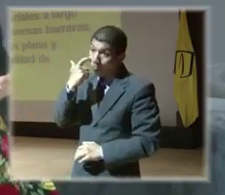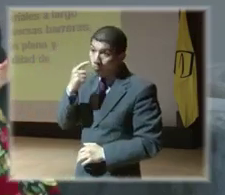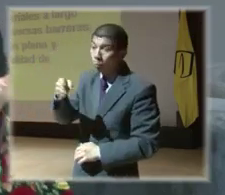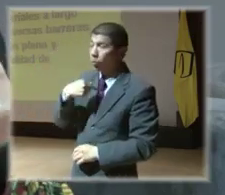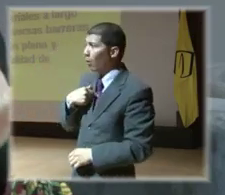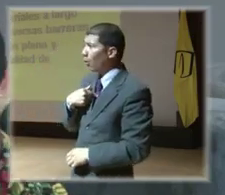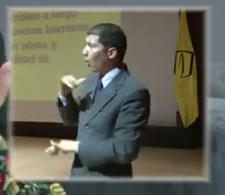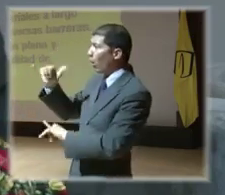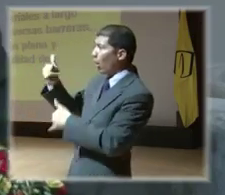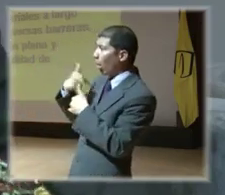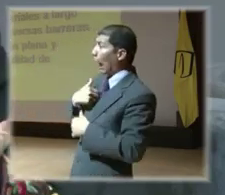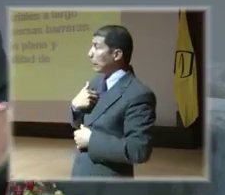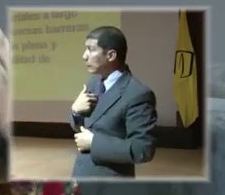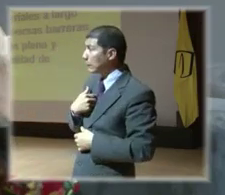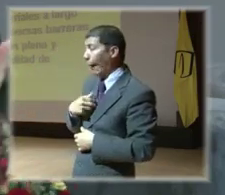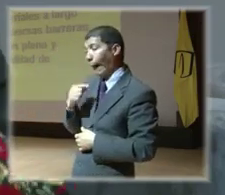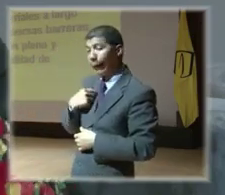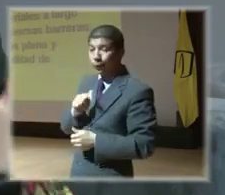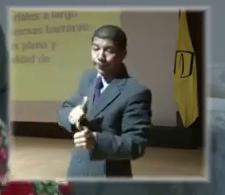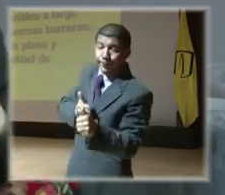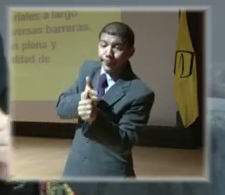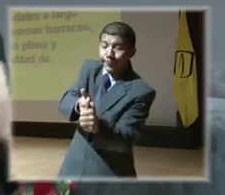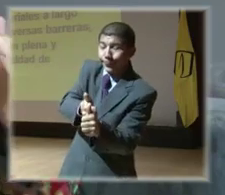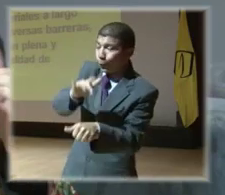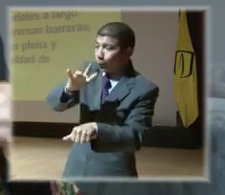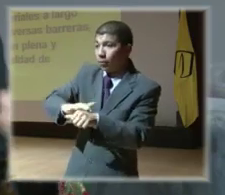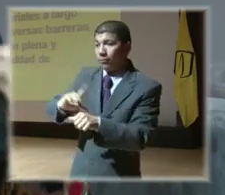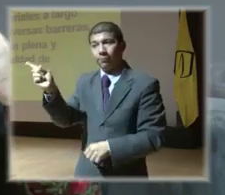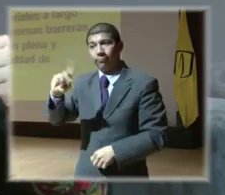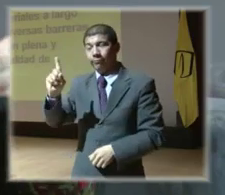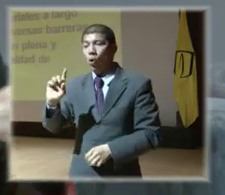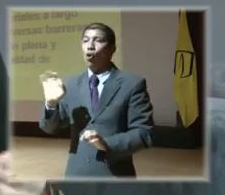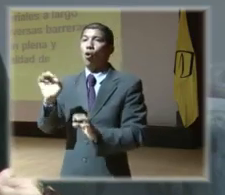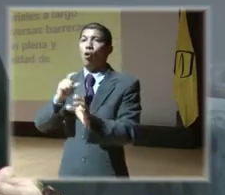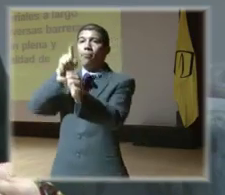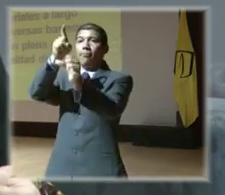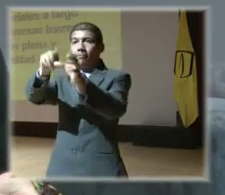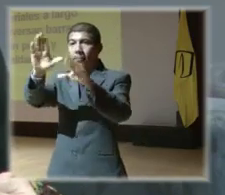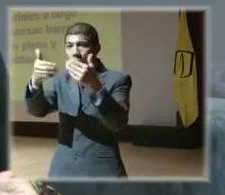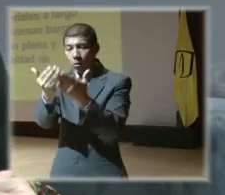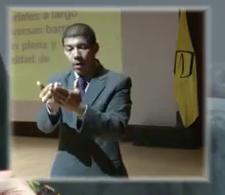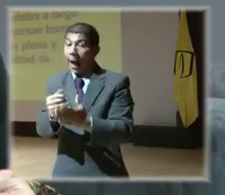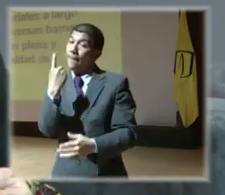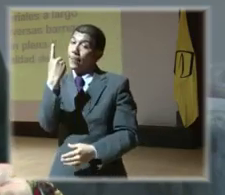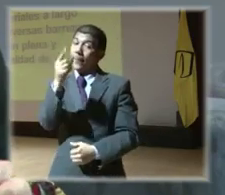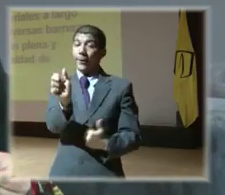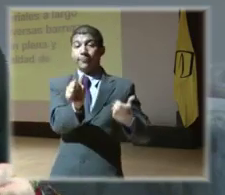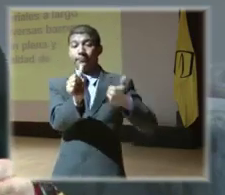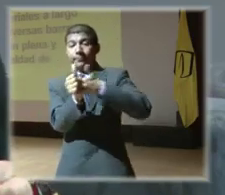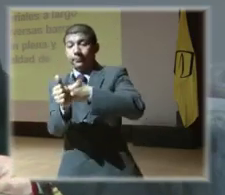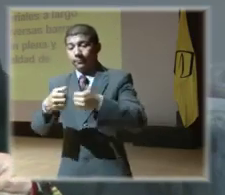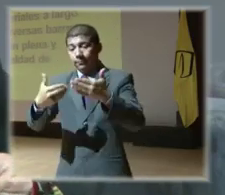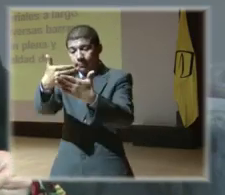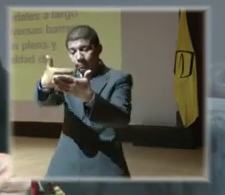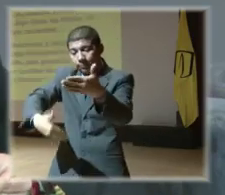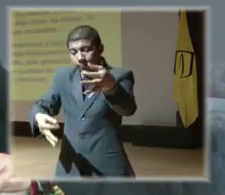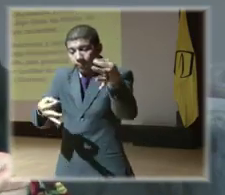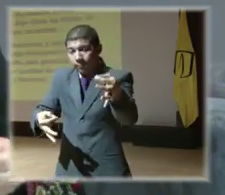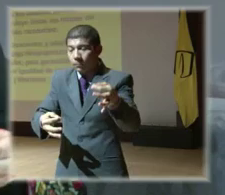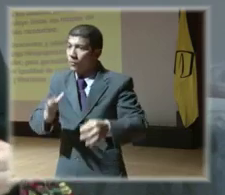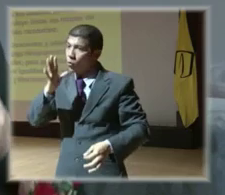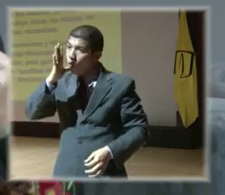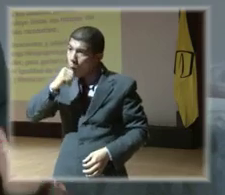entrar a un comité municipal de discapacidad, no es un requisito para esas cosas y todas esas son cosas que hemos visto que han exigido la interdicción para